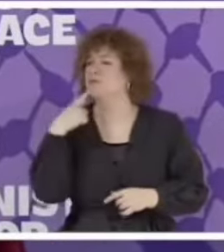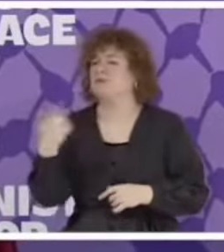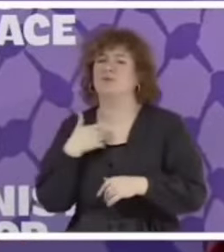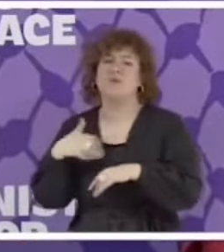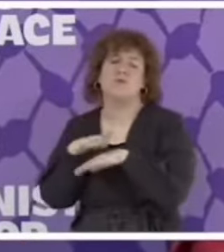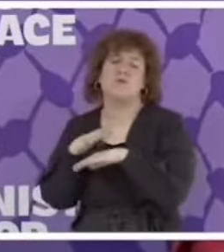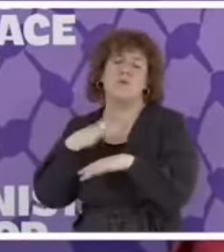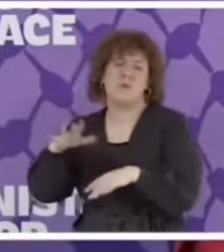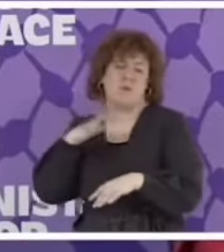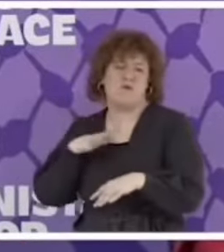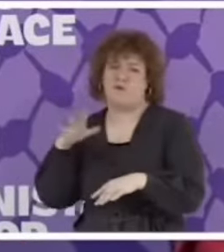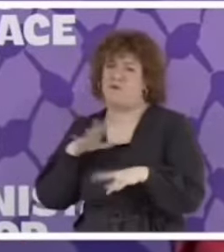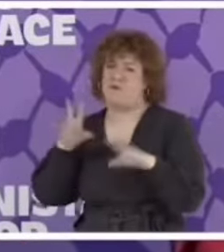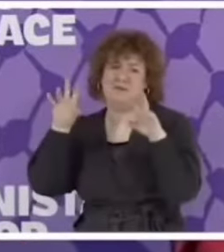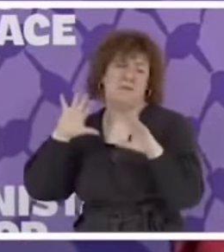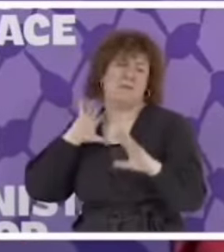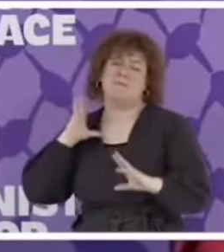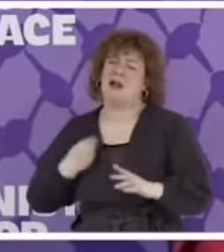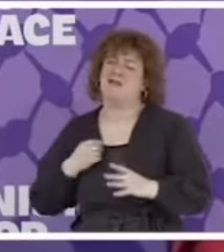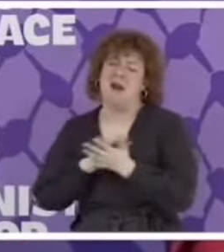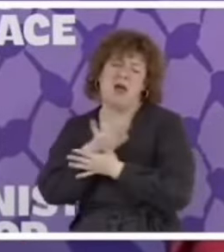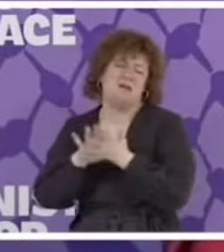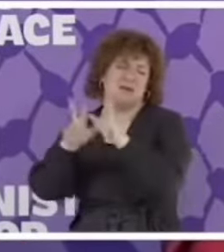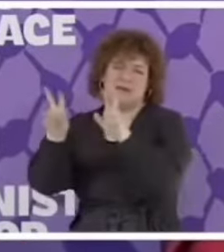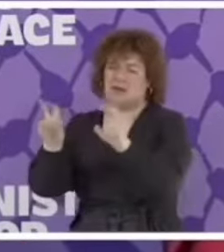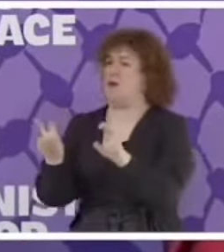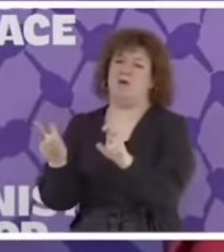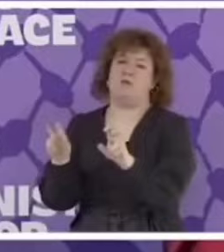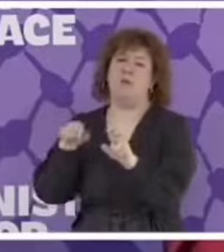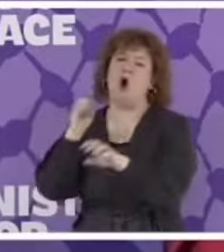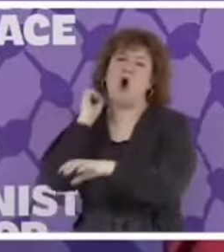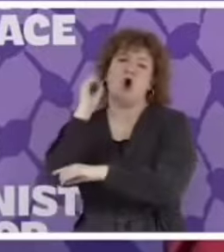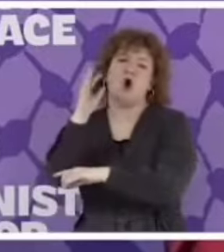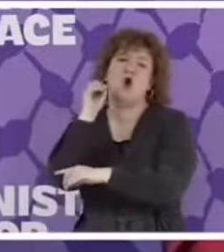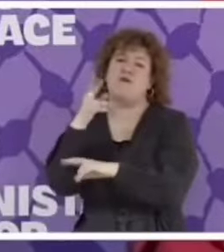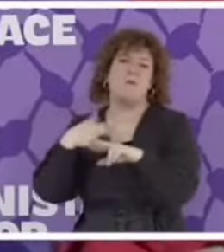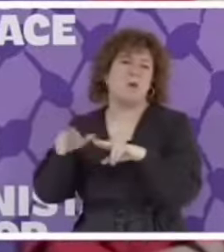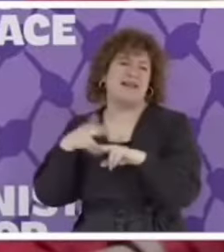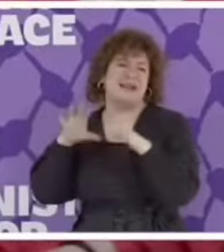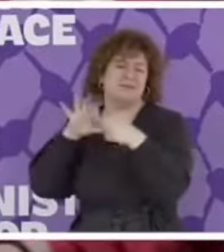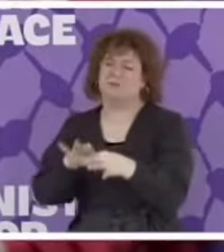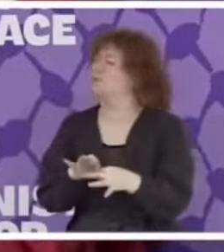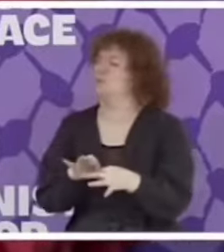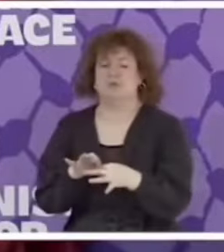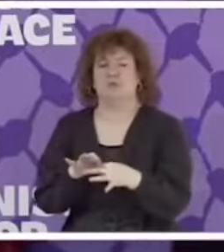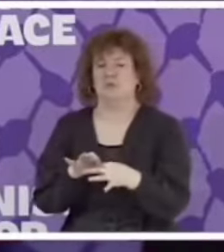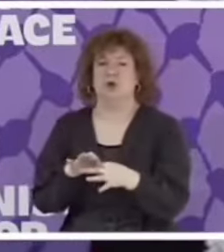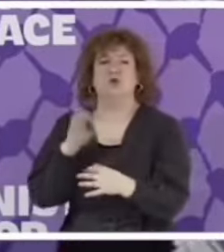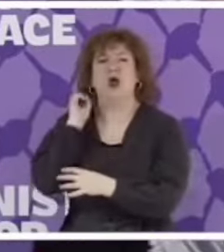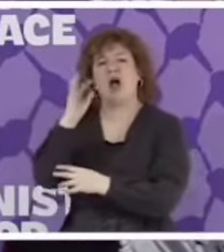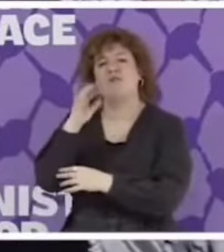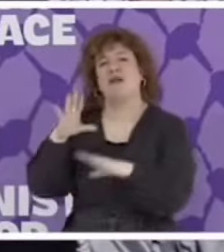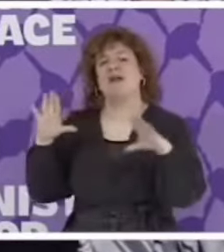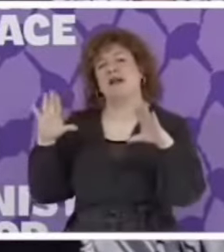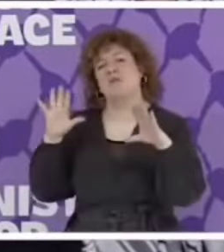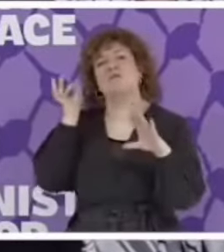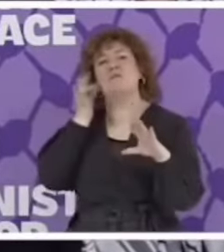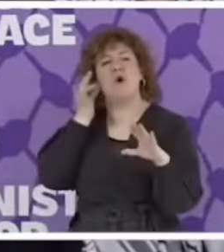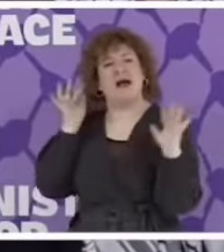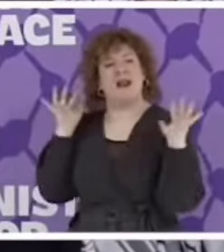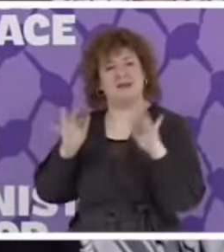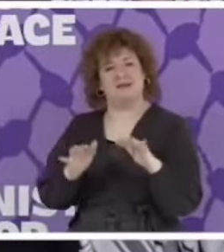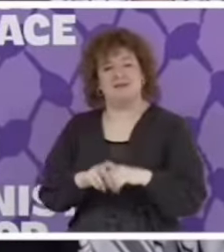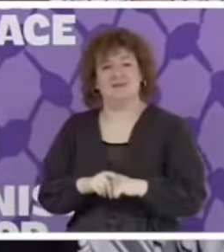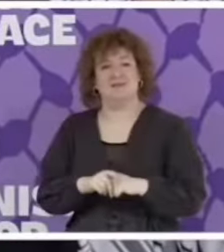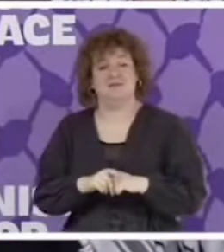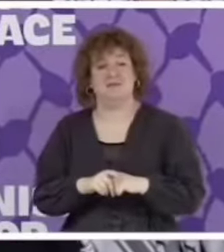favor que no hables de Palestina, porque esta no es una conferencia política, es una conferencia de mujeres.